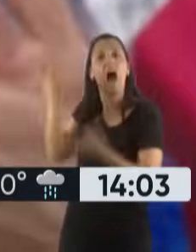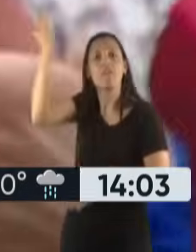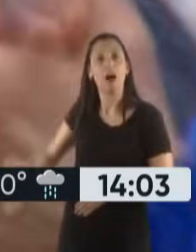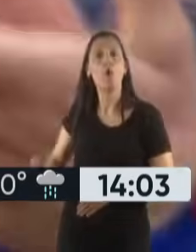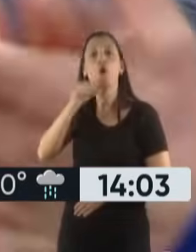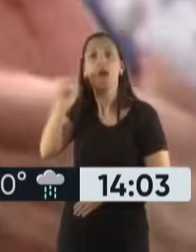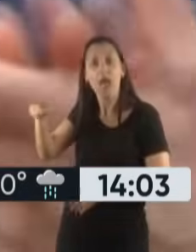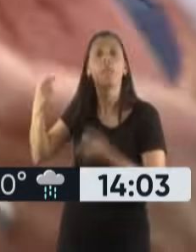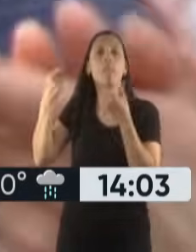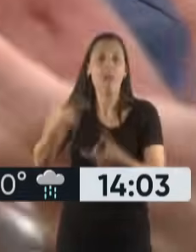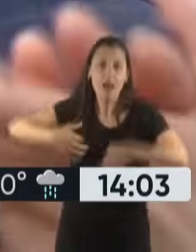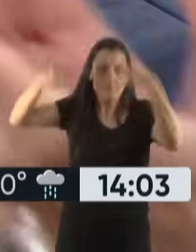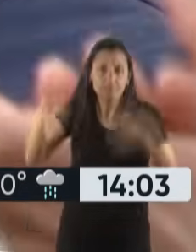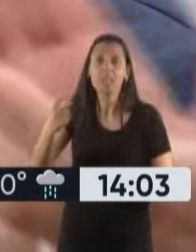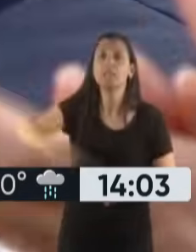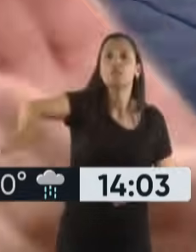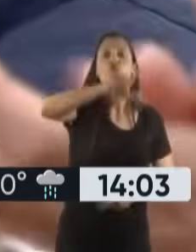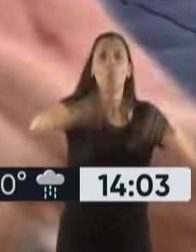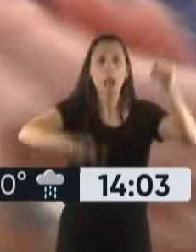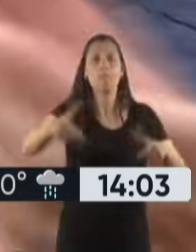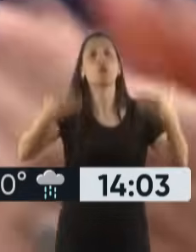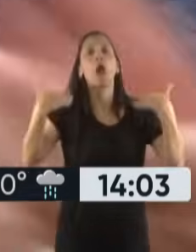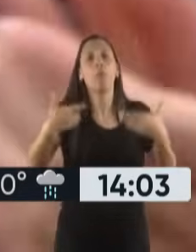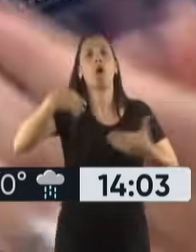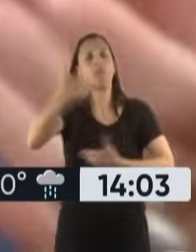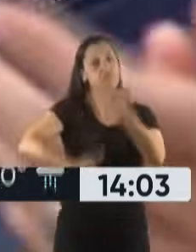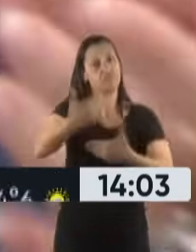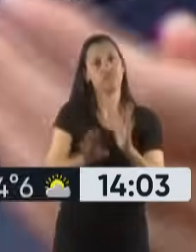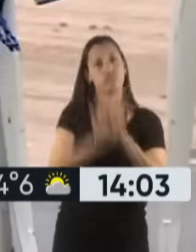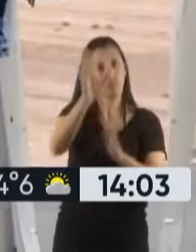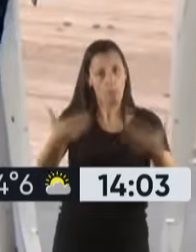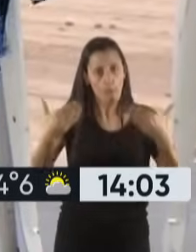que va a garantizarnos que esto pueda seguir adelante.